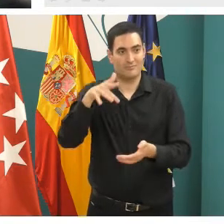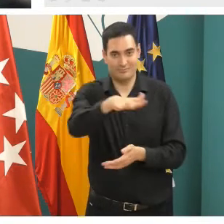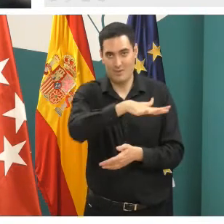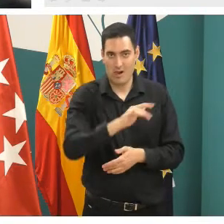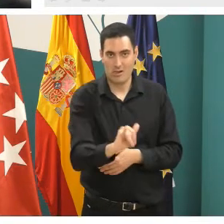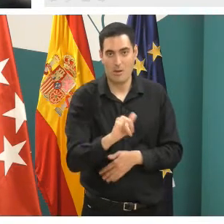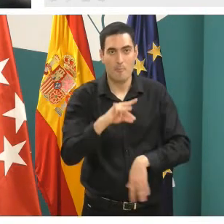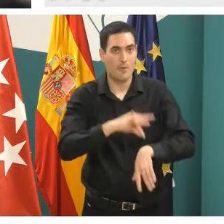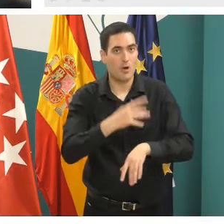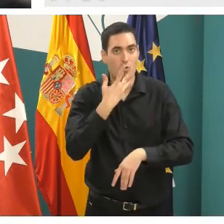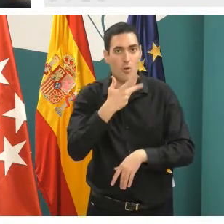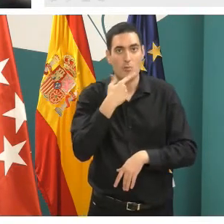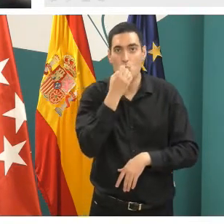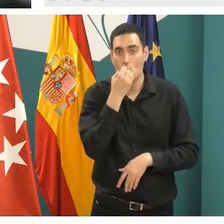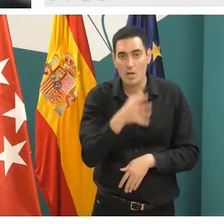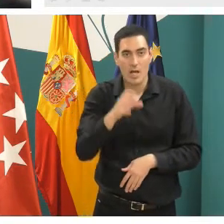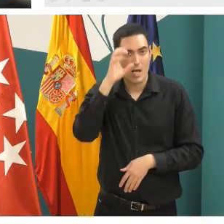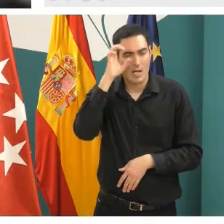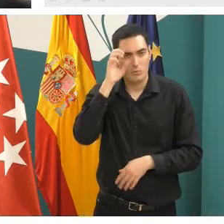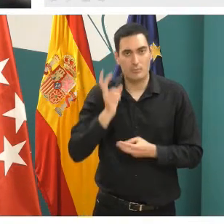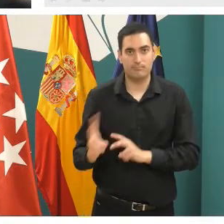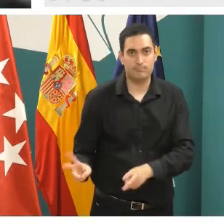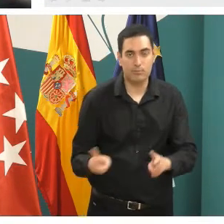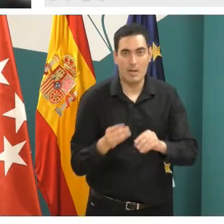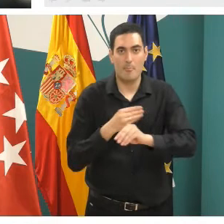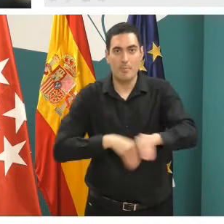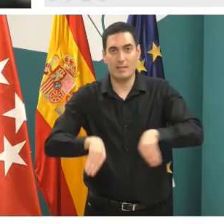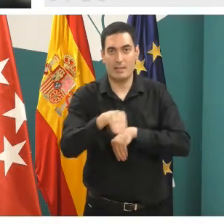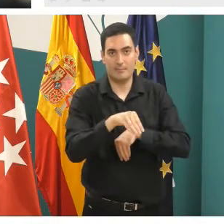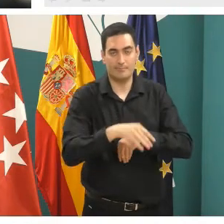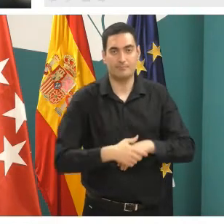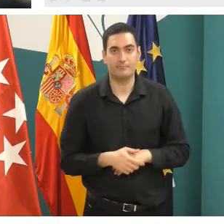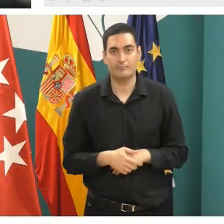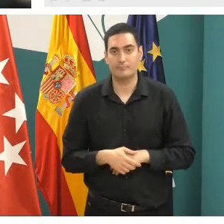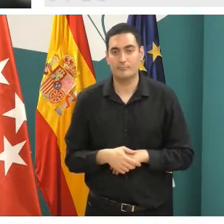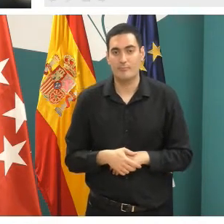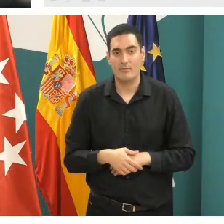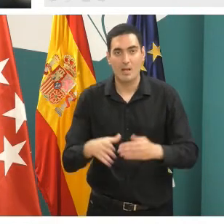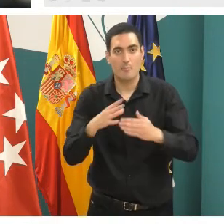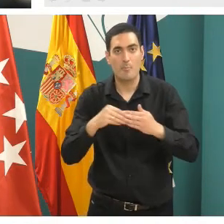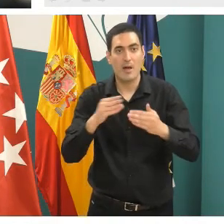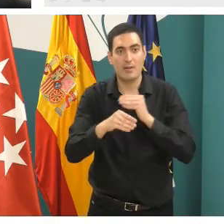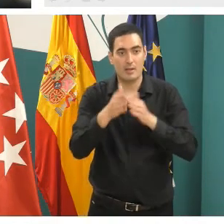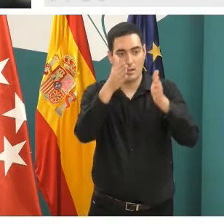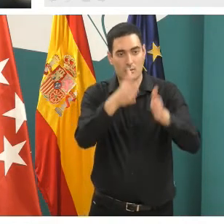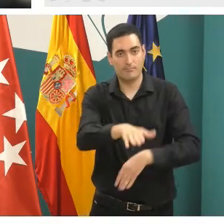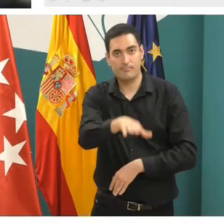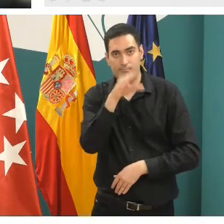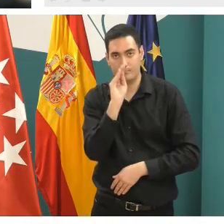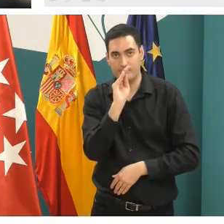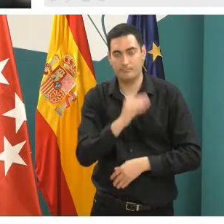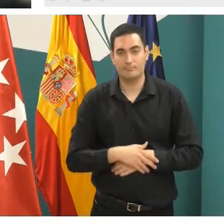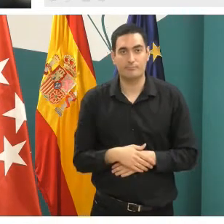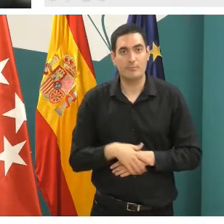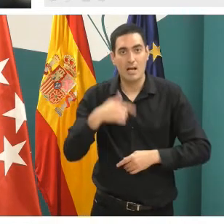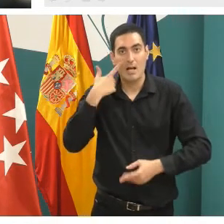y los médicos conocéis muy bien, la escucha activa, la escucha empática, entender al paciente desde